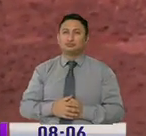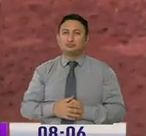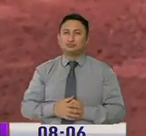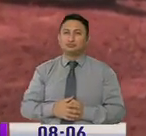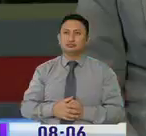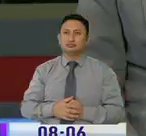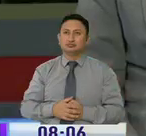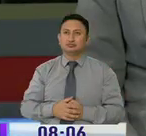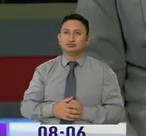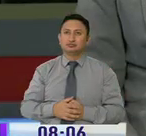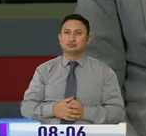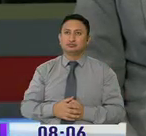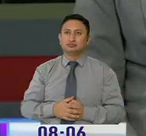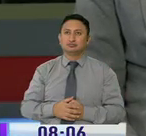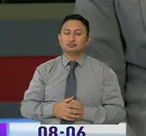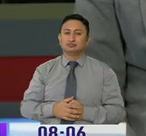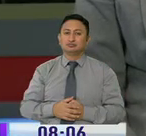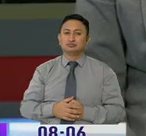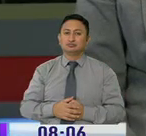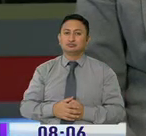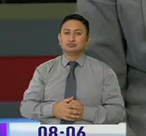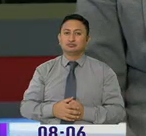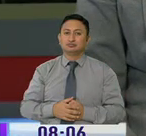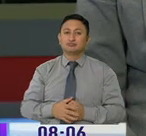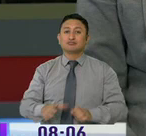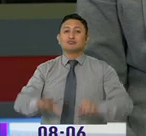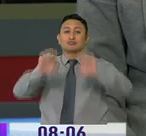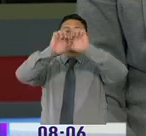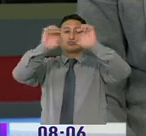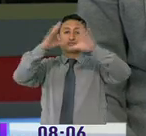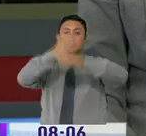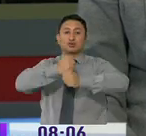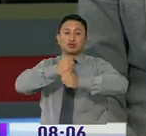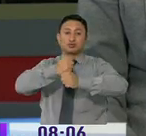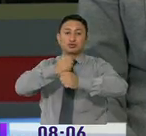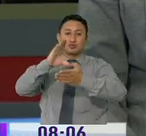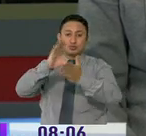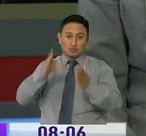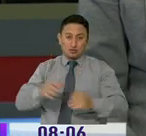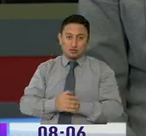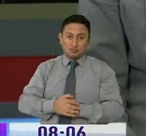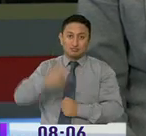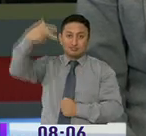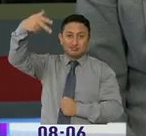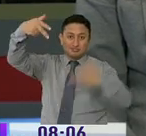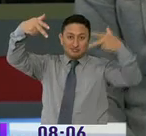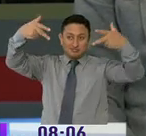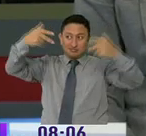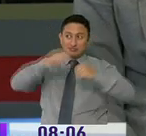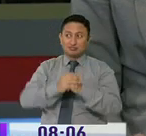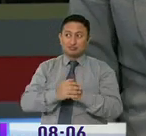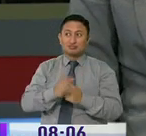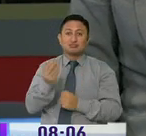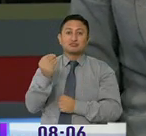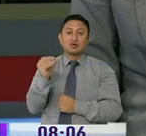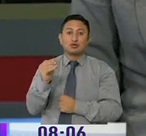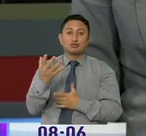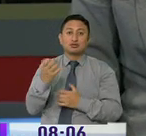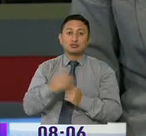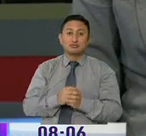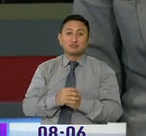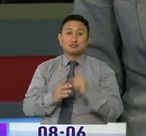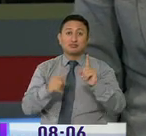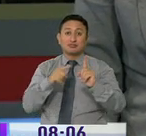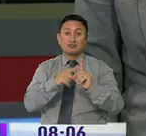Salazar. Y cámaras de la Corporación para la Seguridad Ciudadana captaron a menores de edad cuando intentaban atracar a